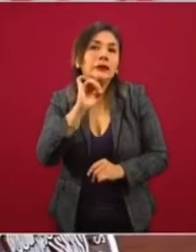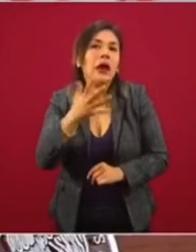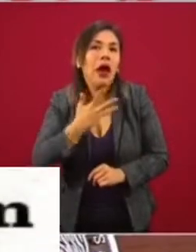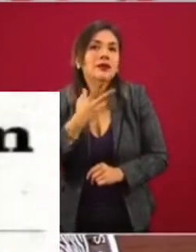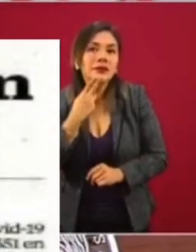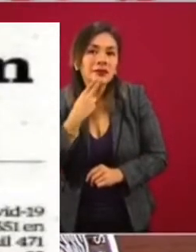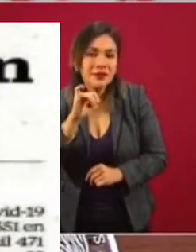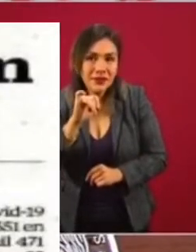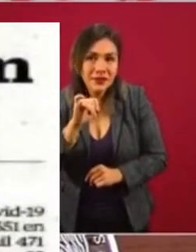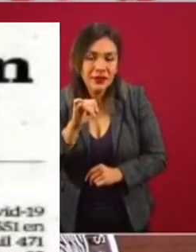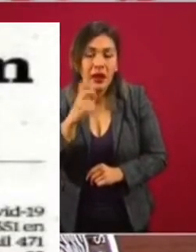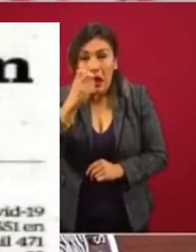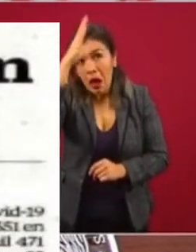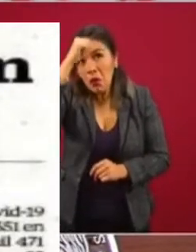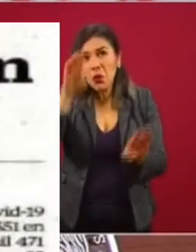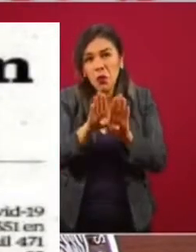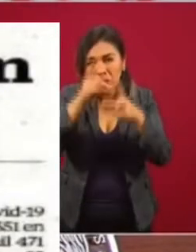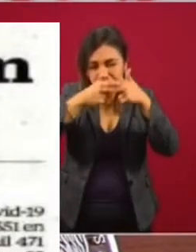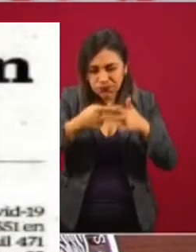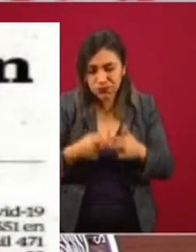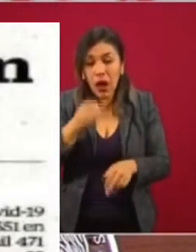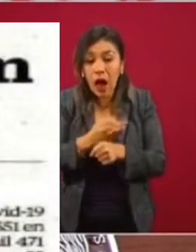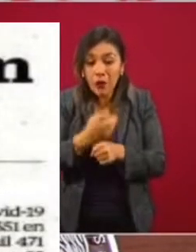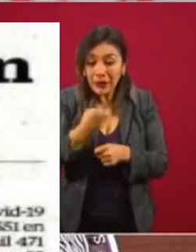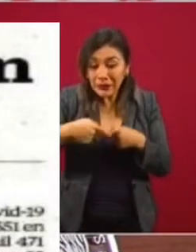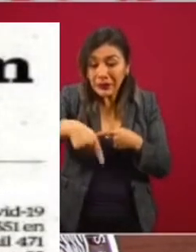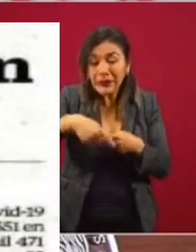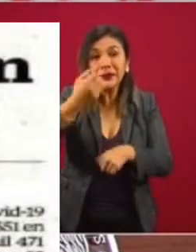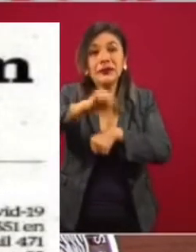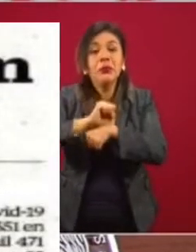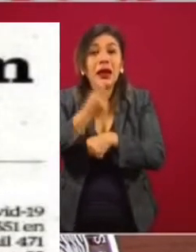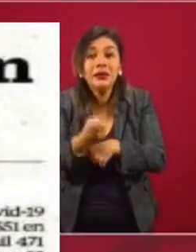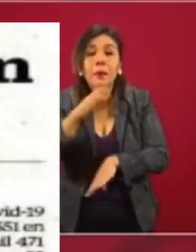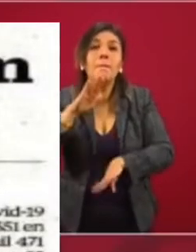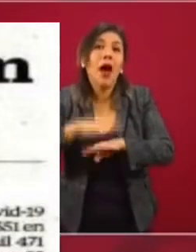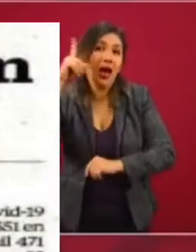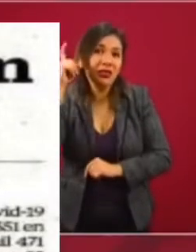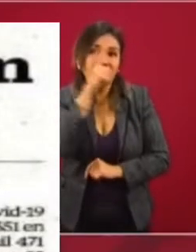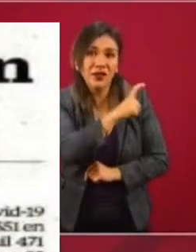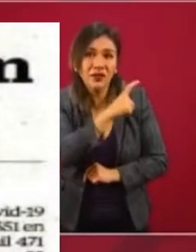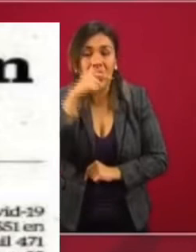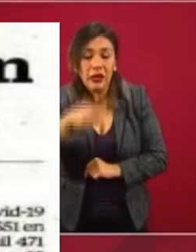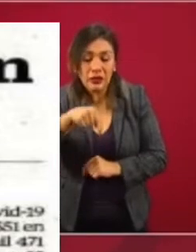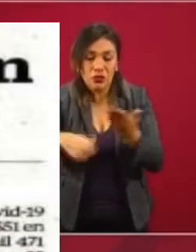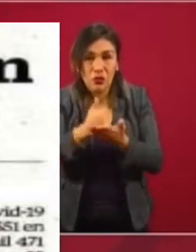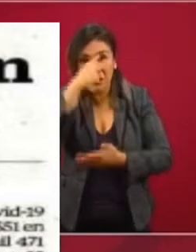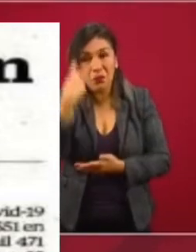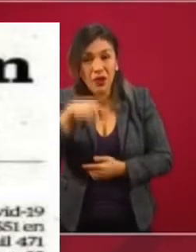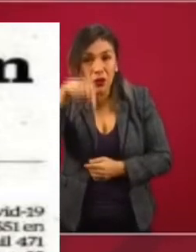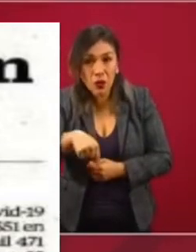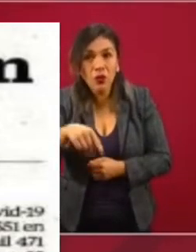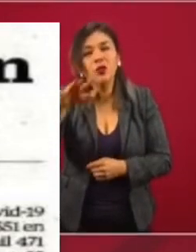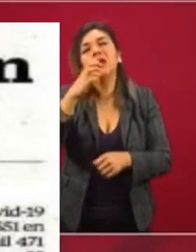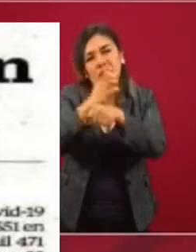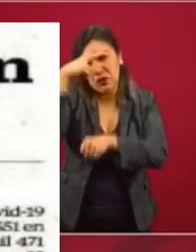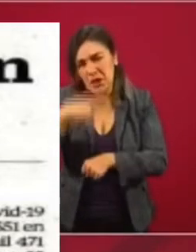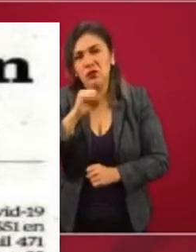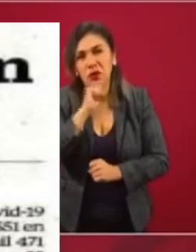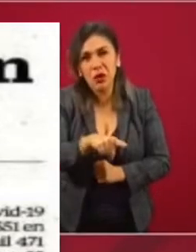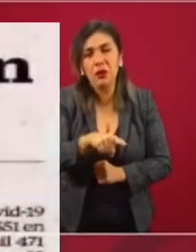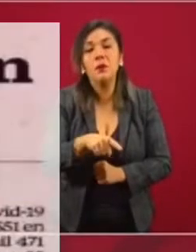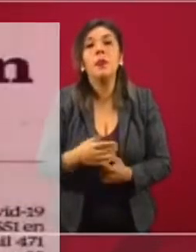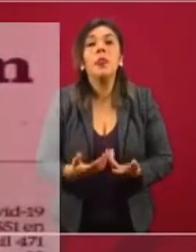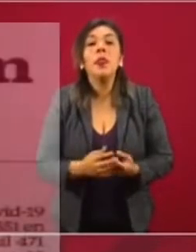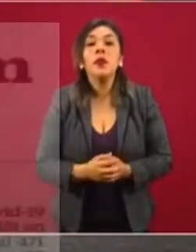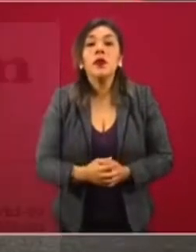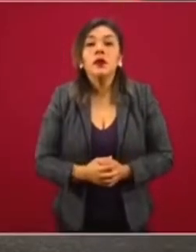de acuerdo a las proyecciones, en la semana más difícil en la Ciudad de México, en el Valle de México, y